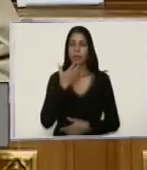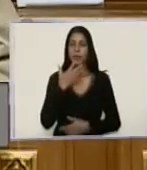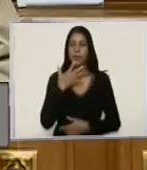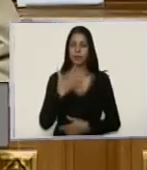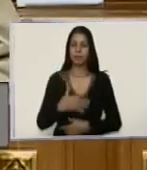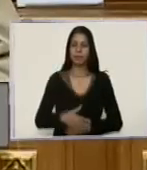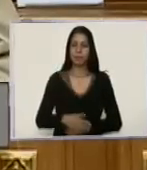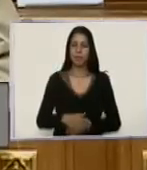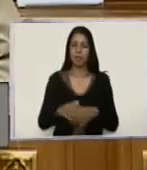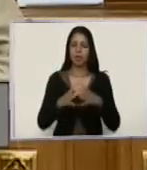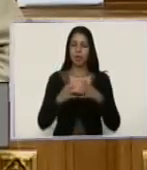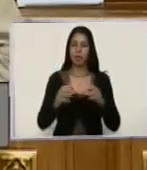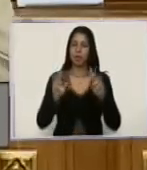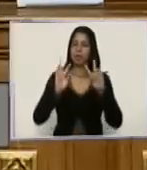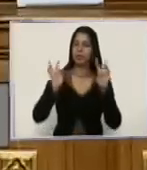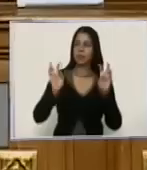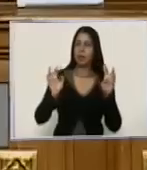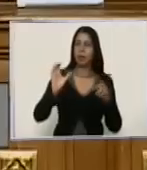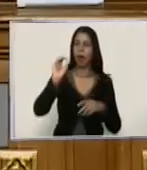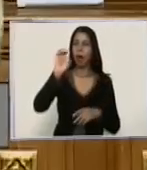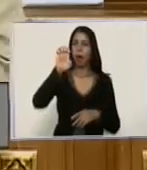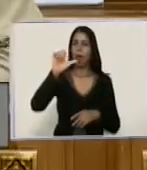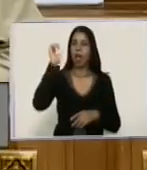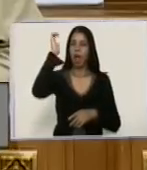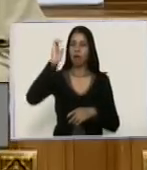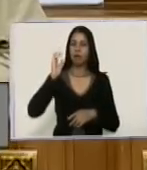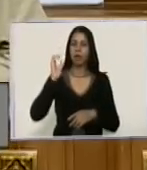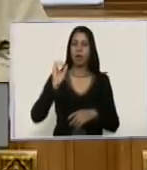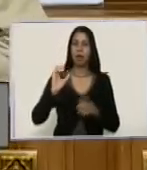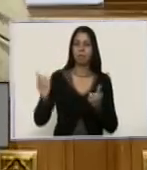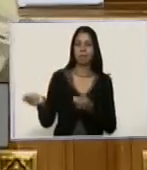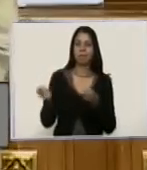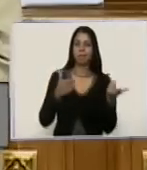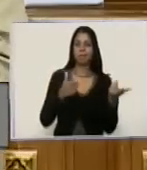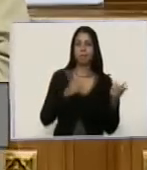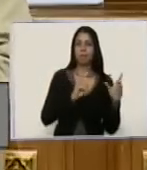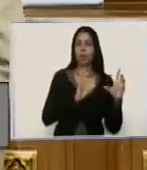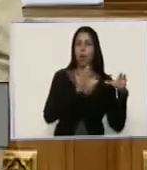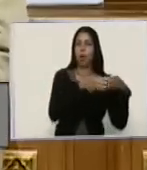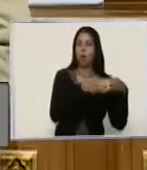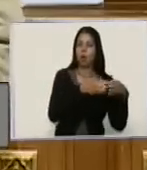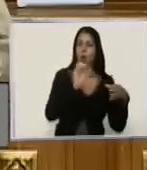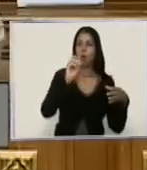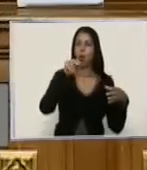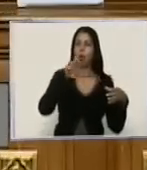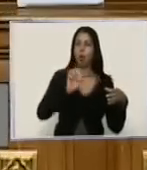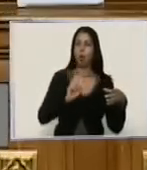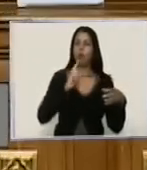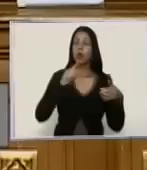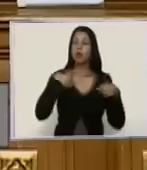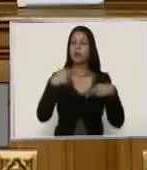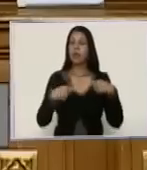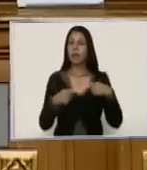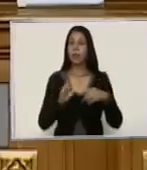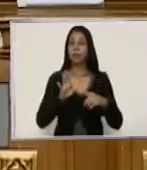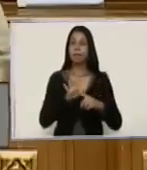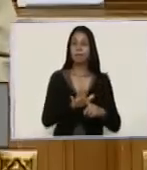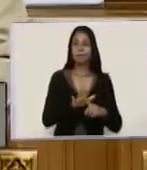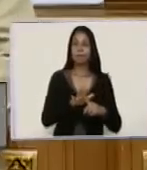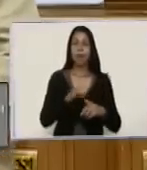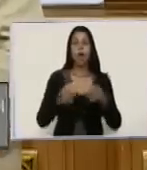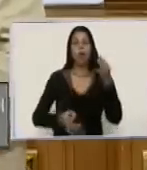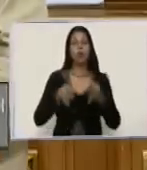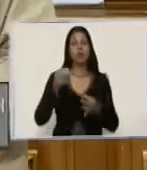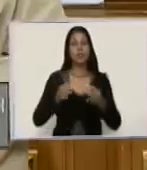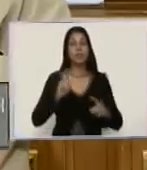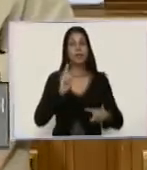trasladando todo el tema de la OEA a la ONU para luego presionar de esa manera a los jueces de la Corte